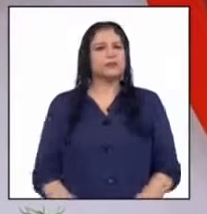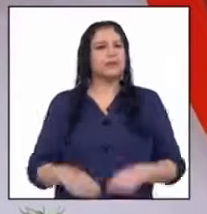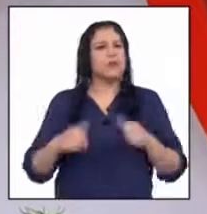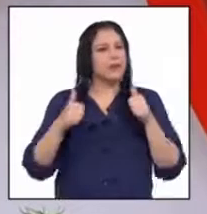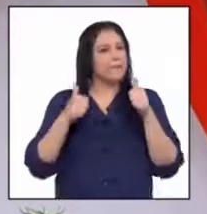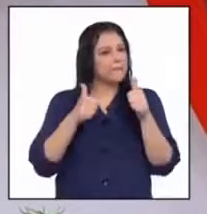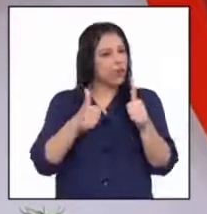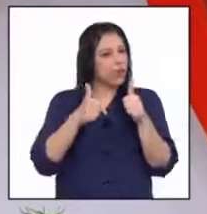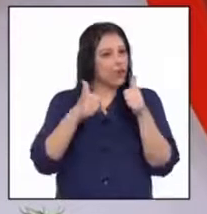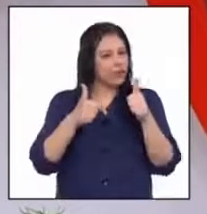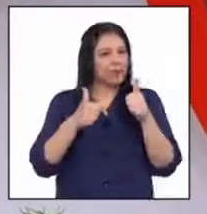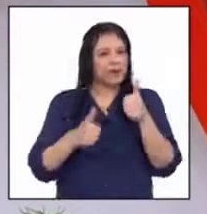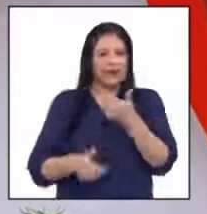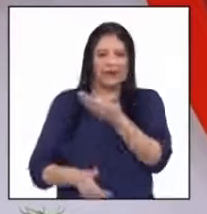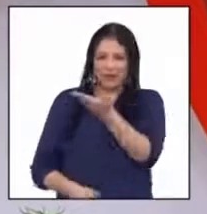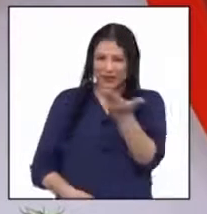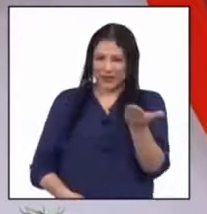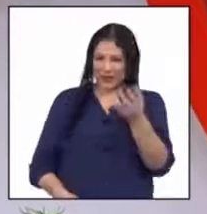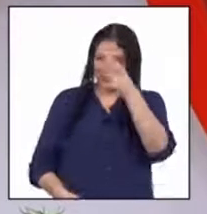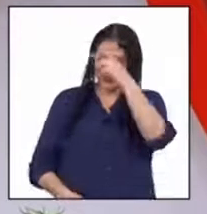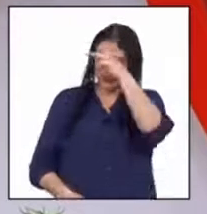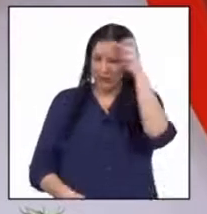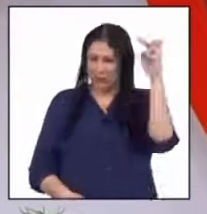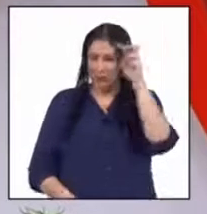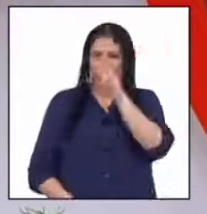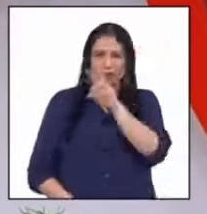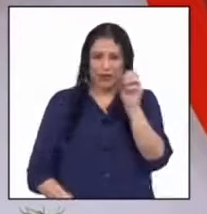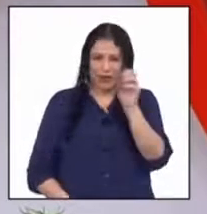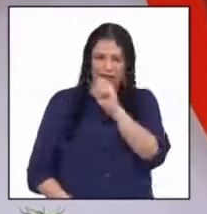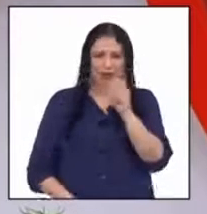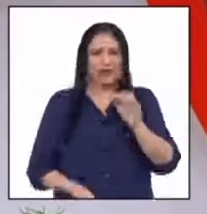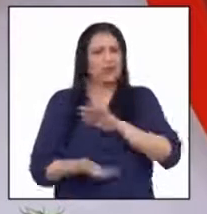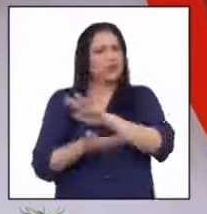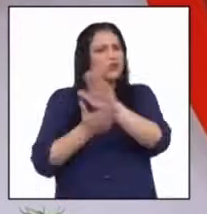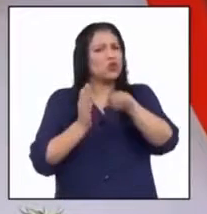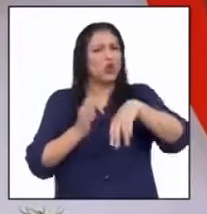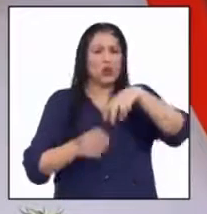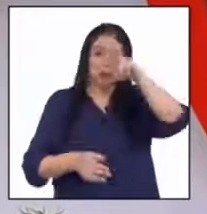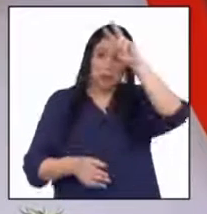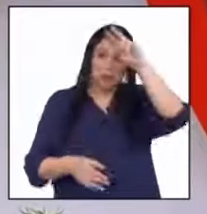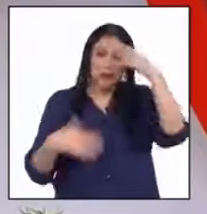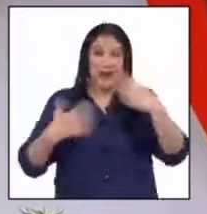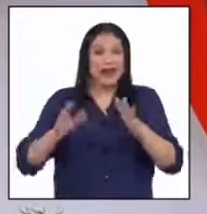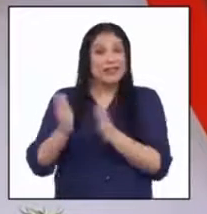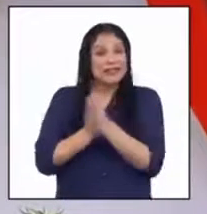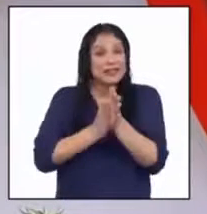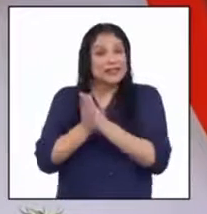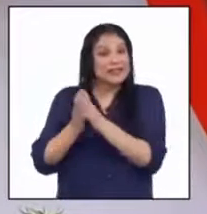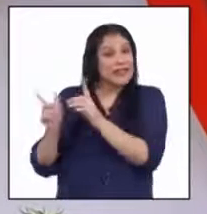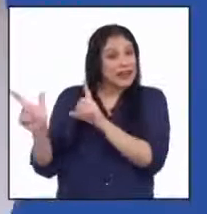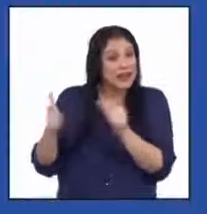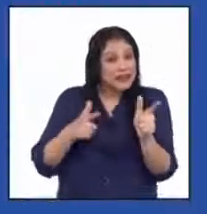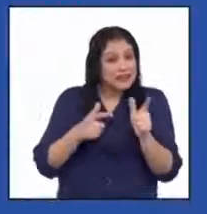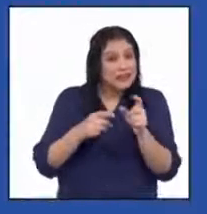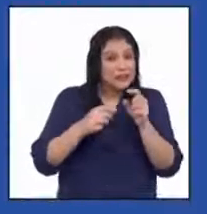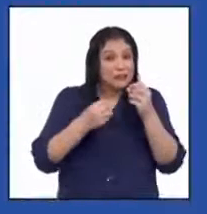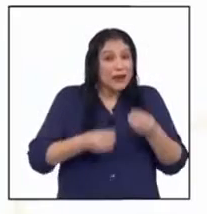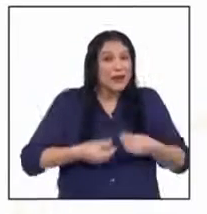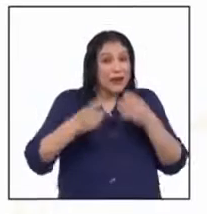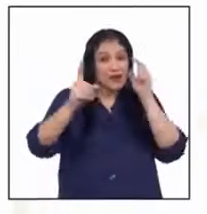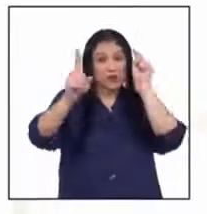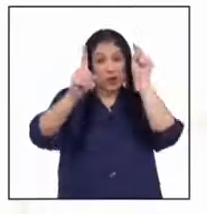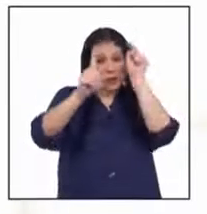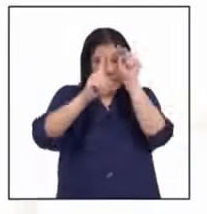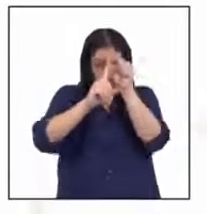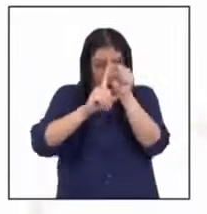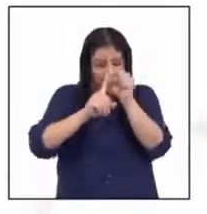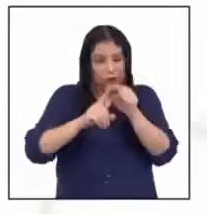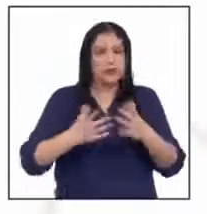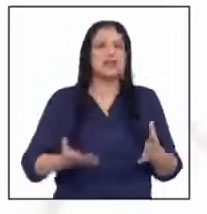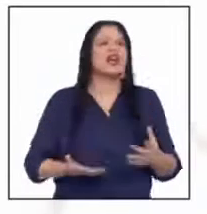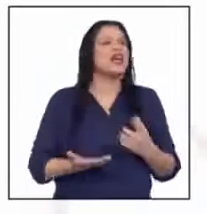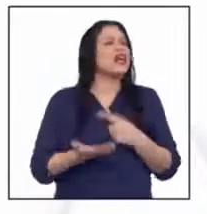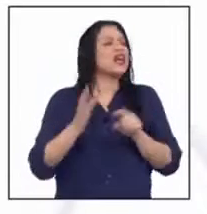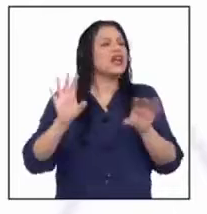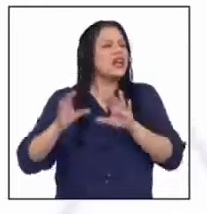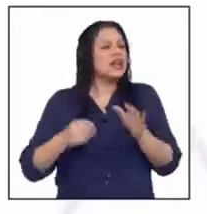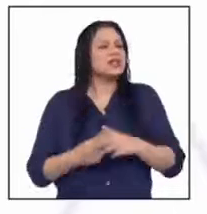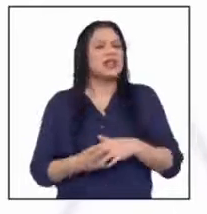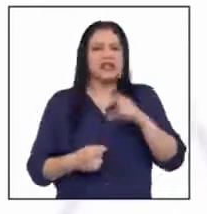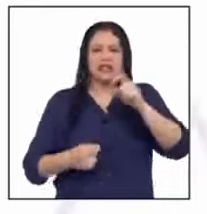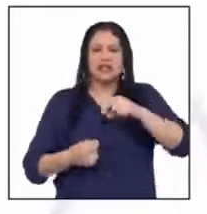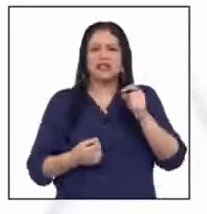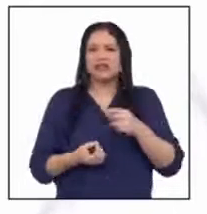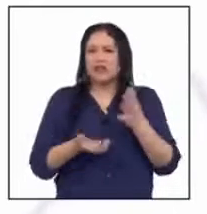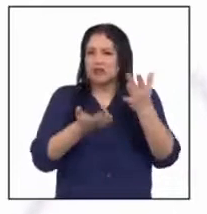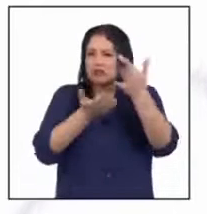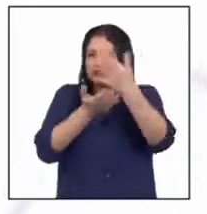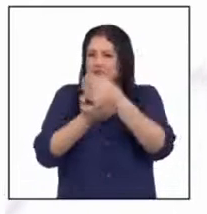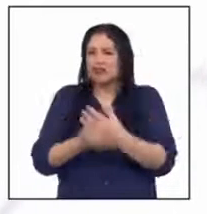Muy bien, querida promo 2020 de todo el Perú. ¿Están listos para un reto? Lo que deben hacer es